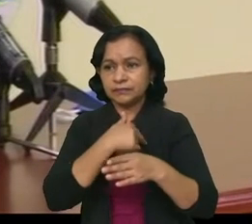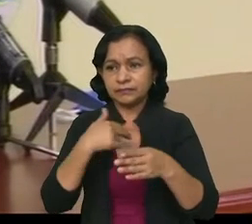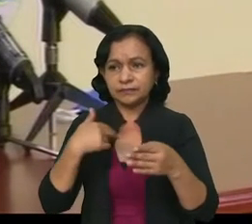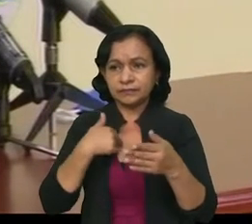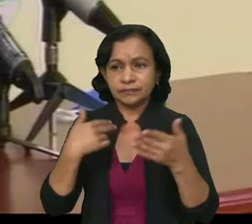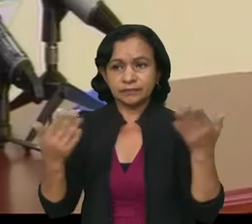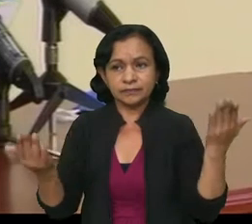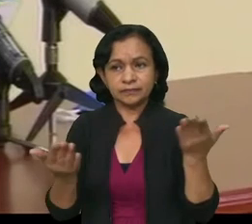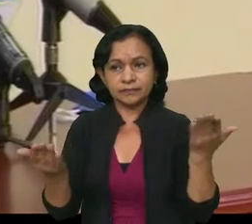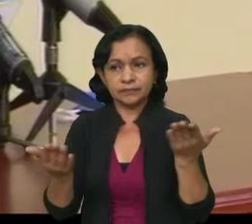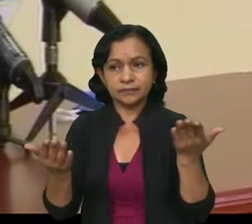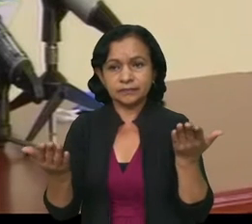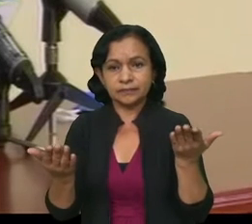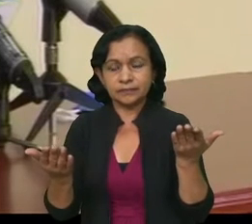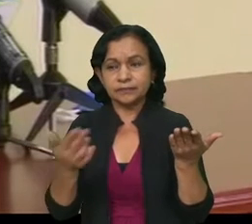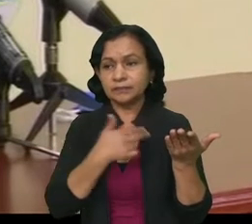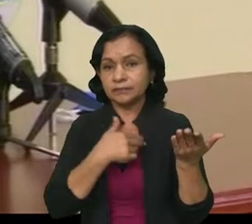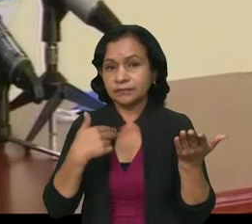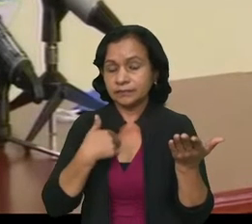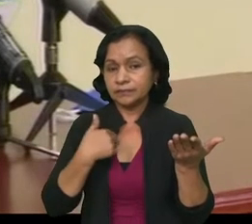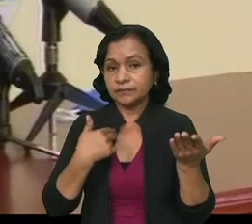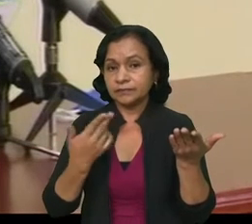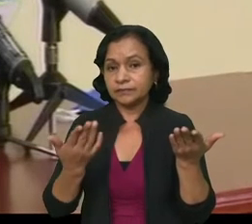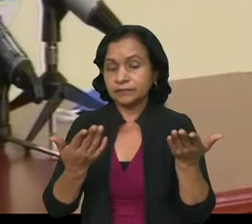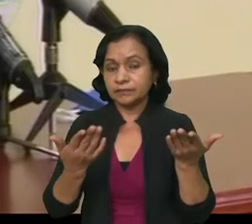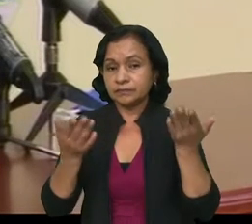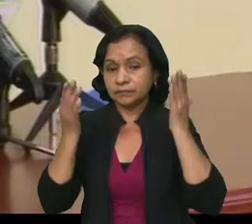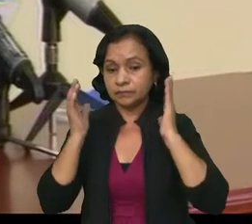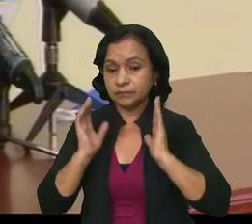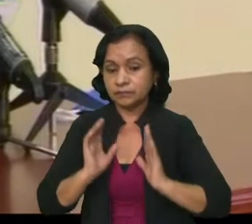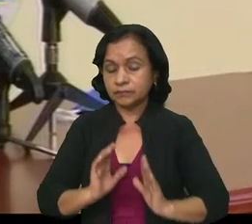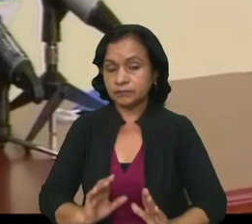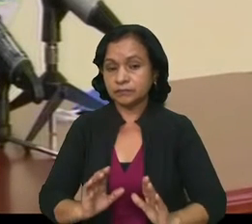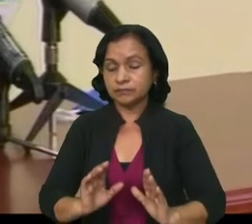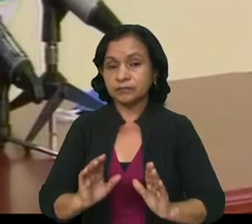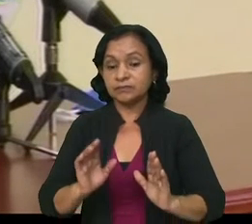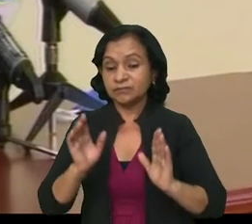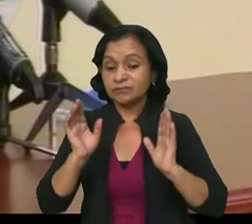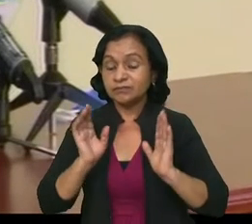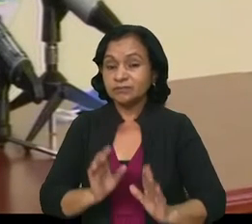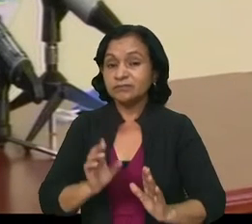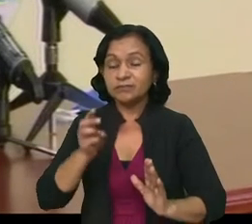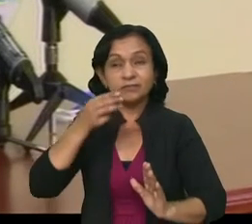el costado derecho, escoriaciones de forma lineal.